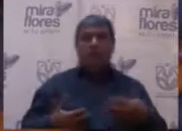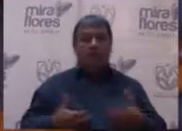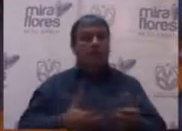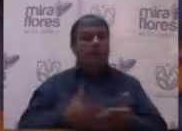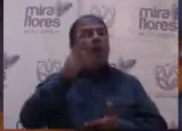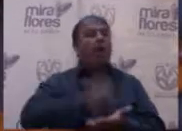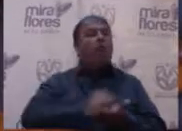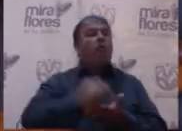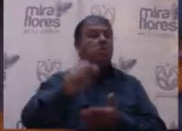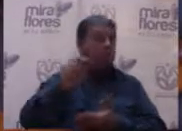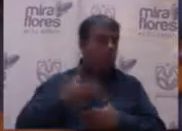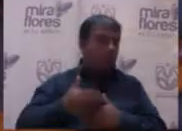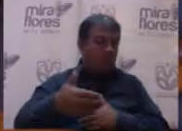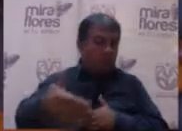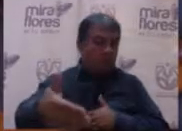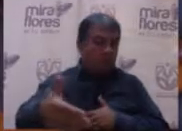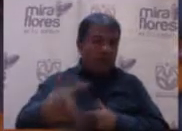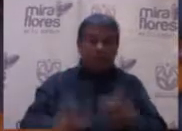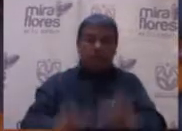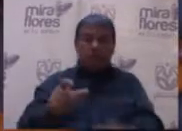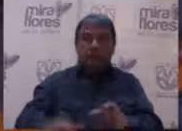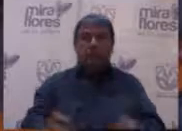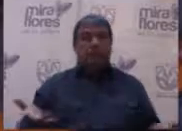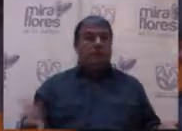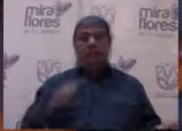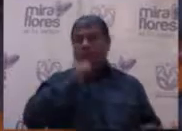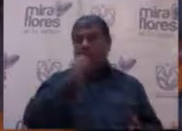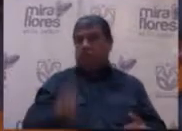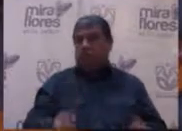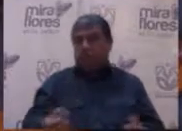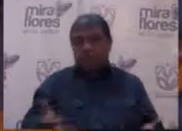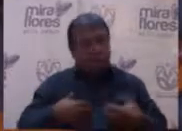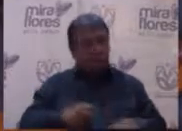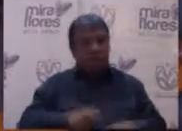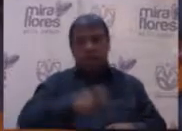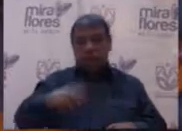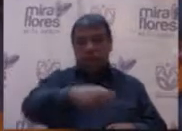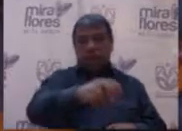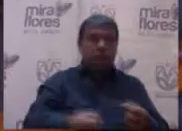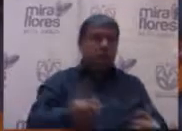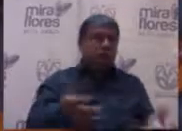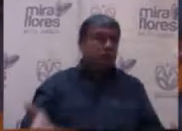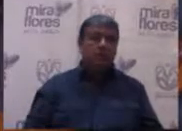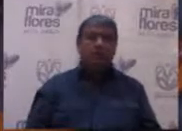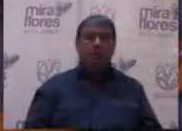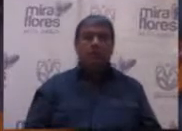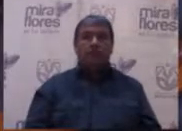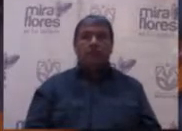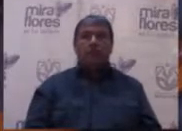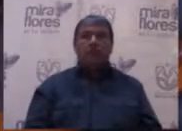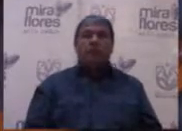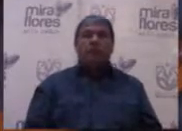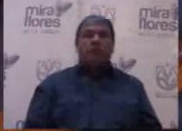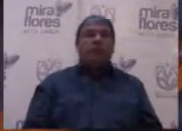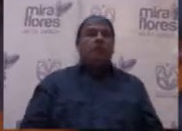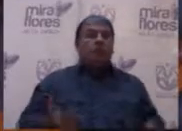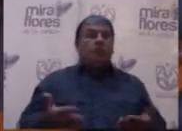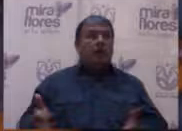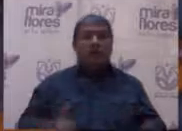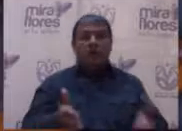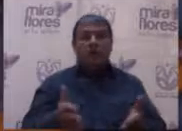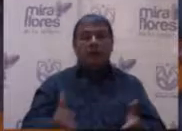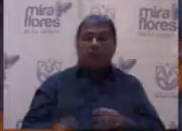de un mes y el ciudadano está sin vehículo, no puede movilizarse y no hay forma